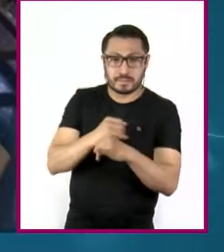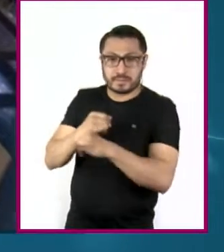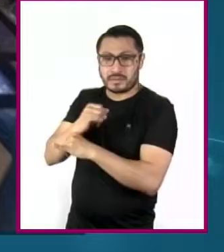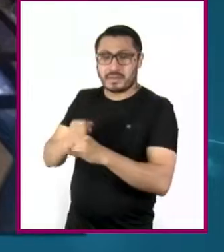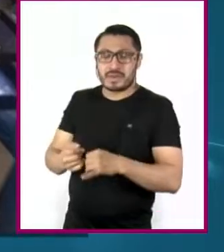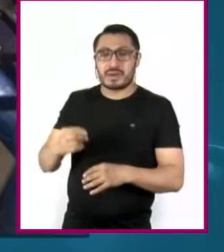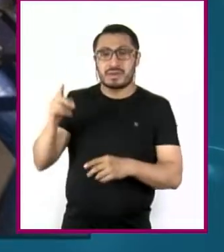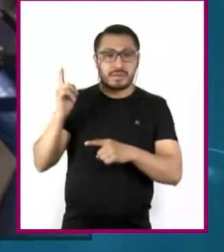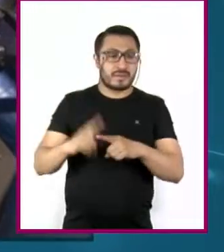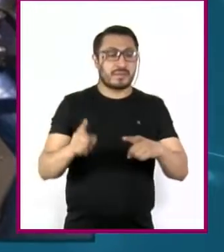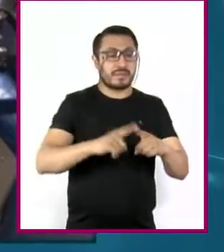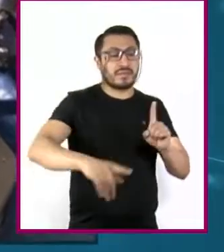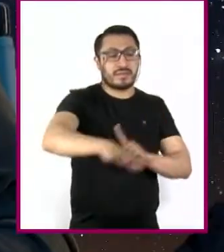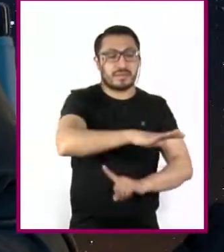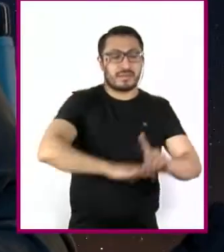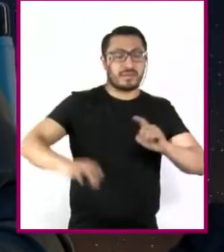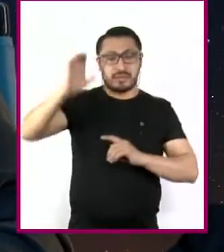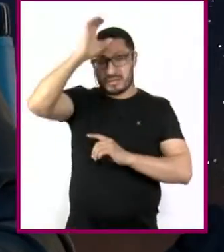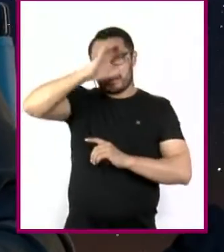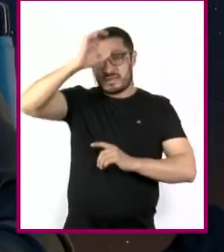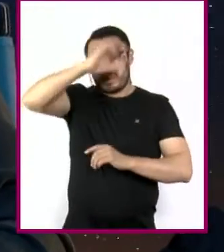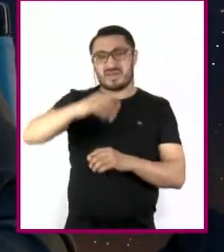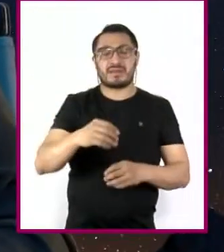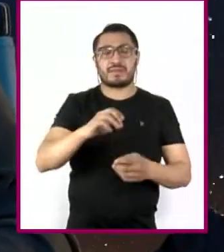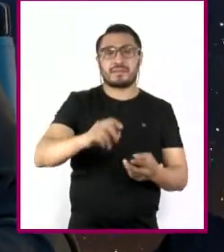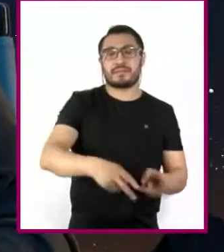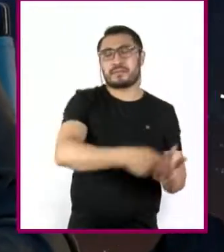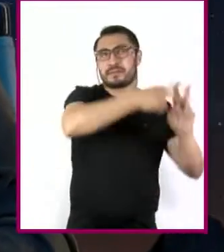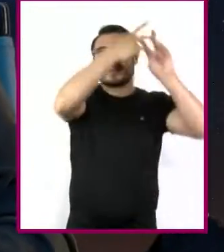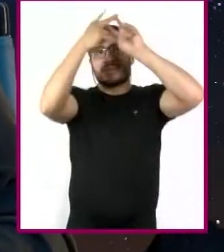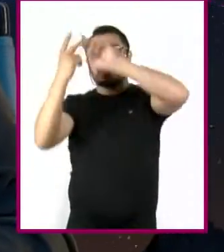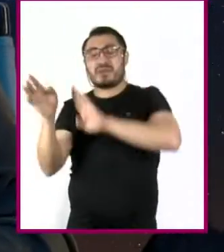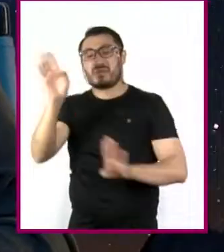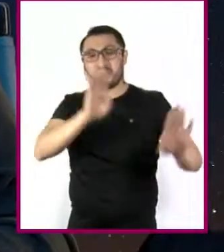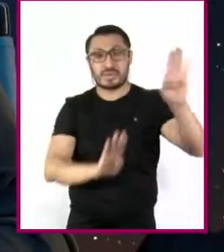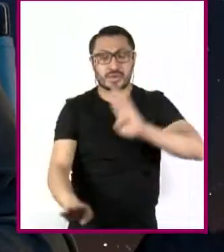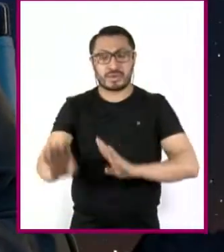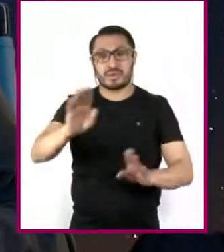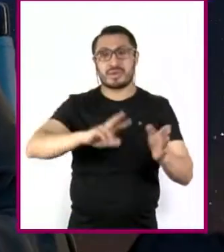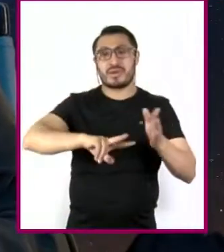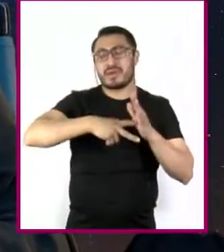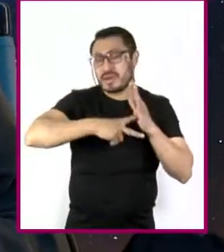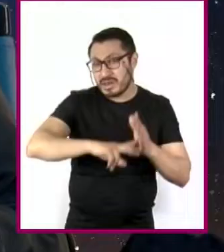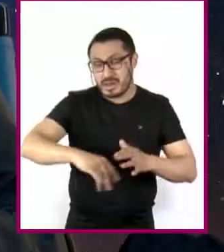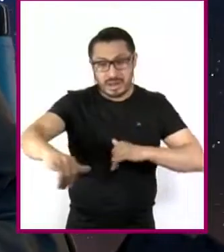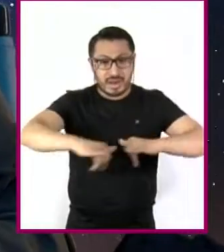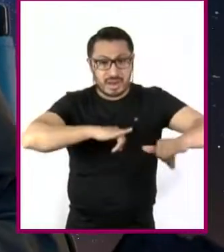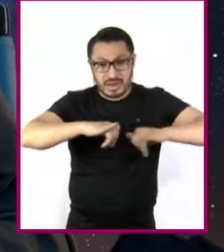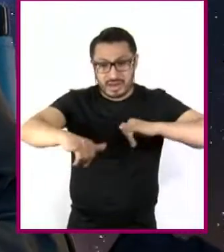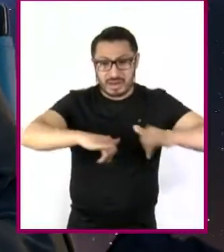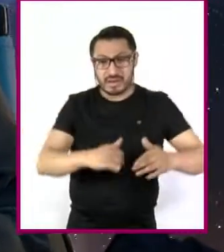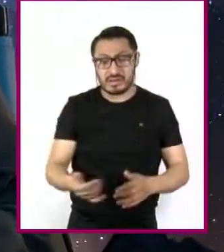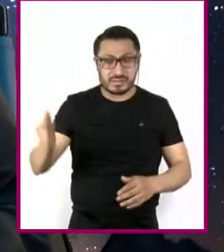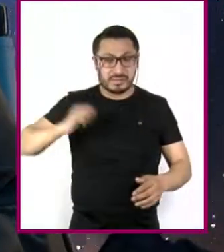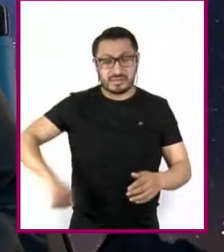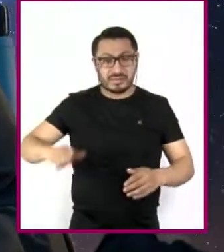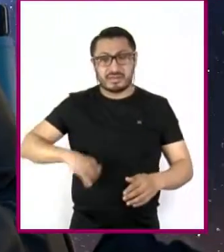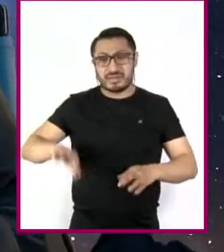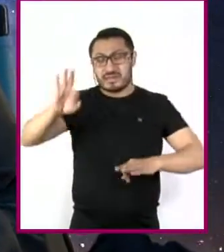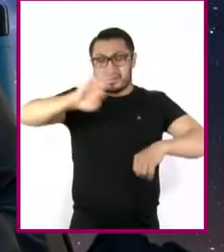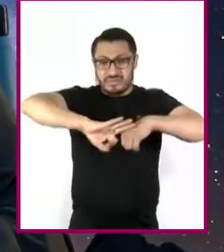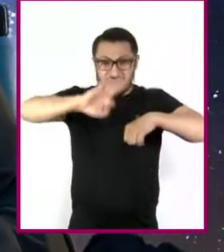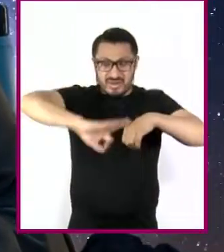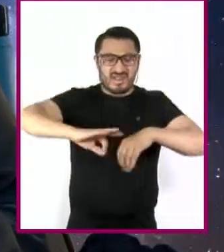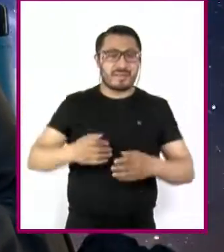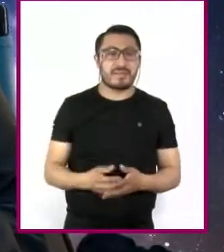son en diversos campos de la ciencia, astronomía, biología, arqueología e incluso farmacéutica. Ahí